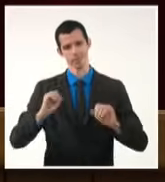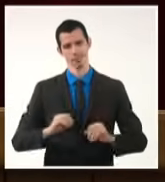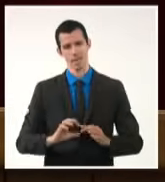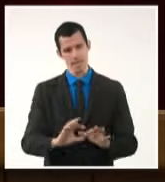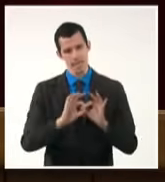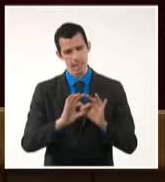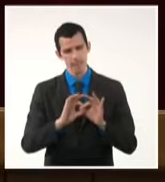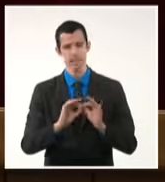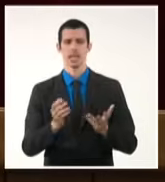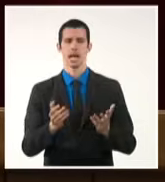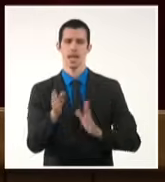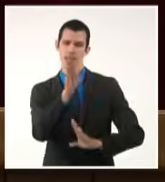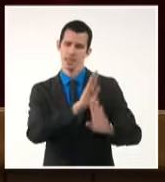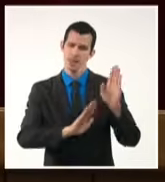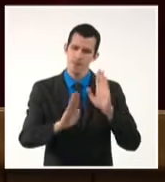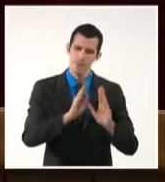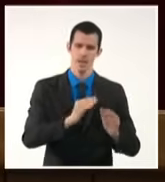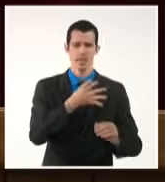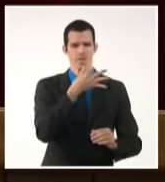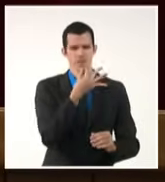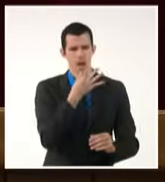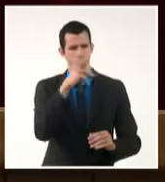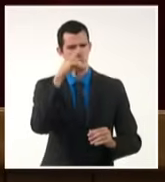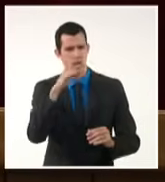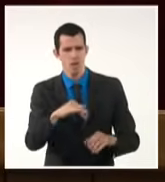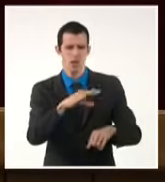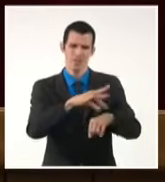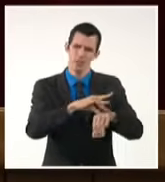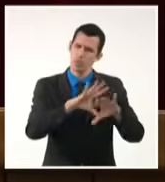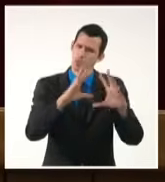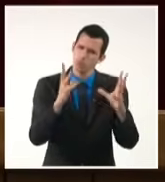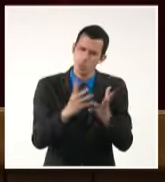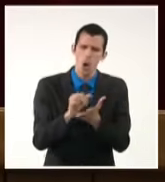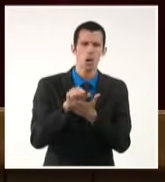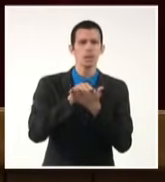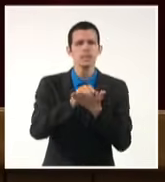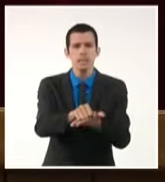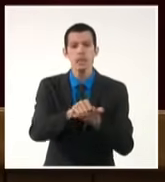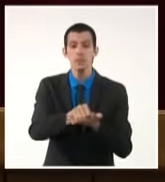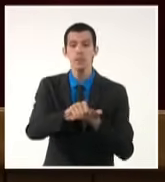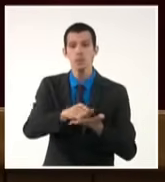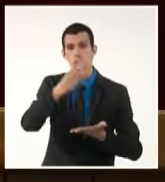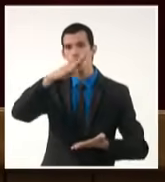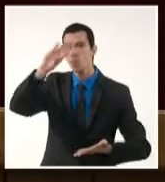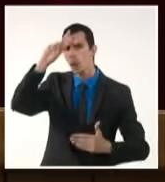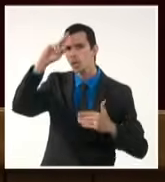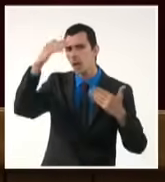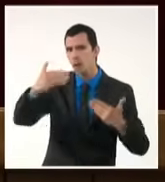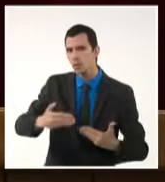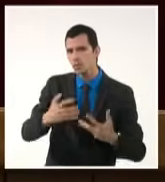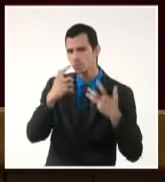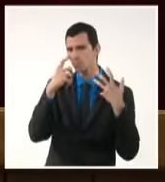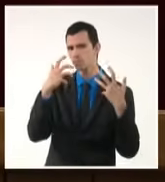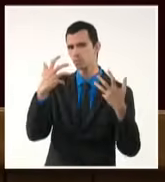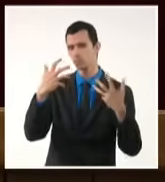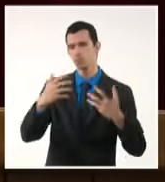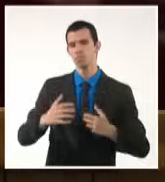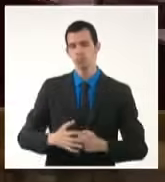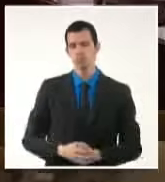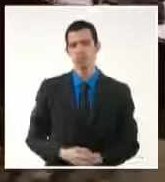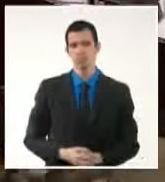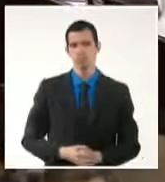y recuperación que se prestan. Esta disposición normativa actualiza el funcionamiento del sistema de salud